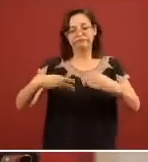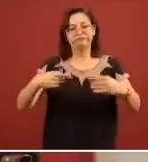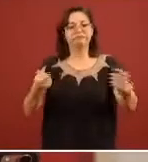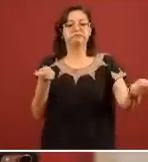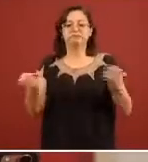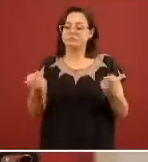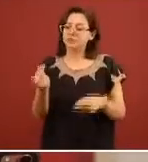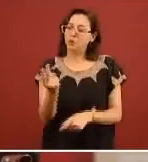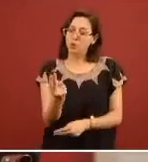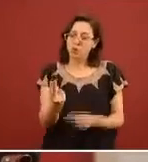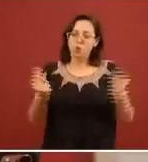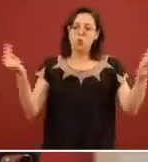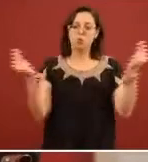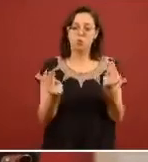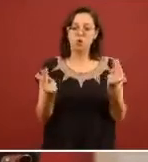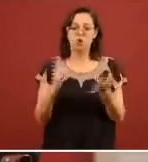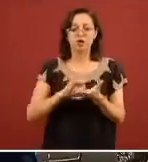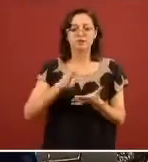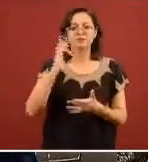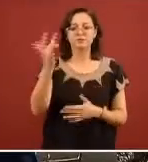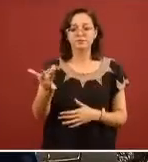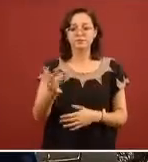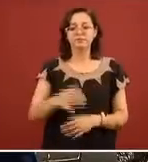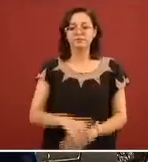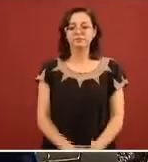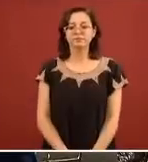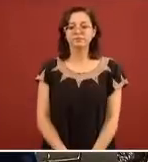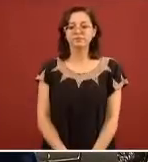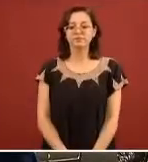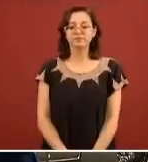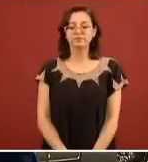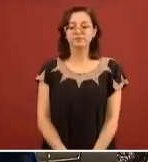que hoy es necesaria. Gracias. Están